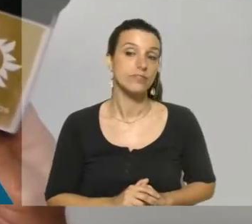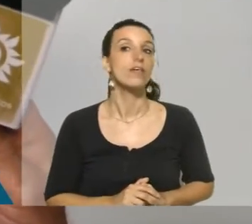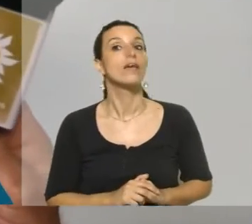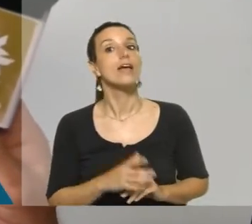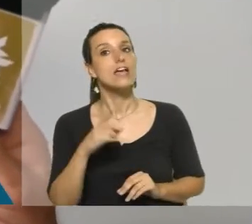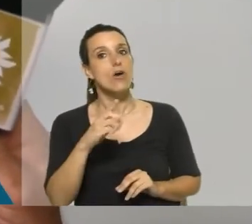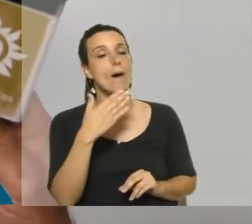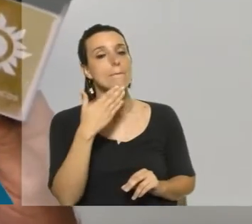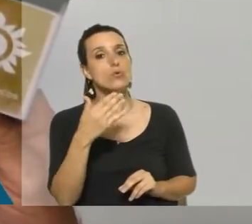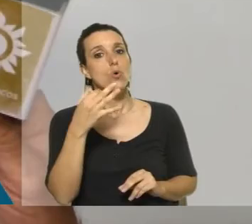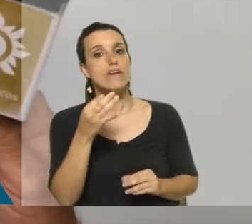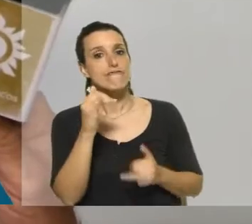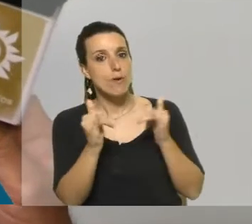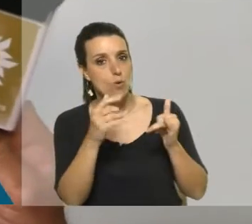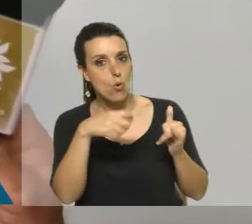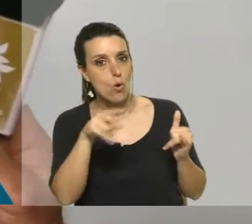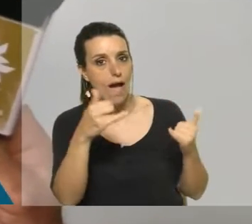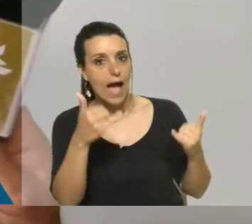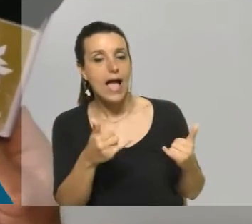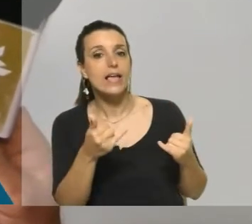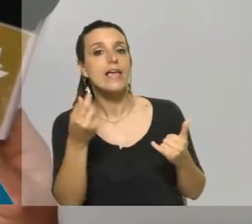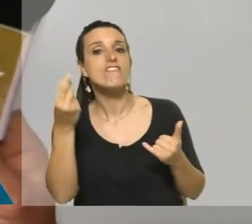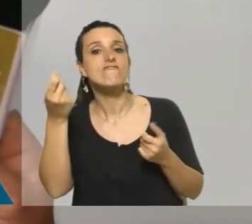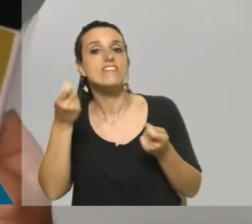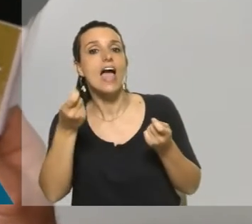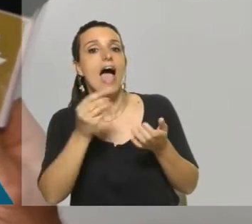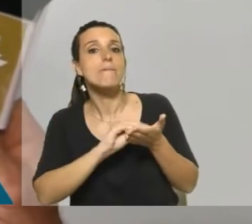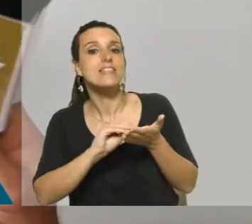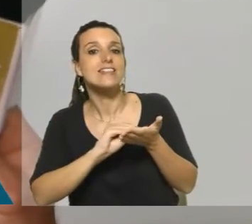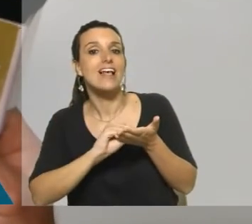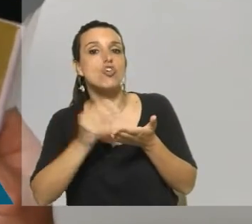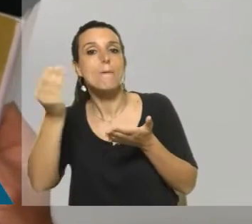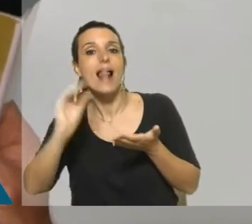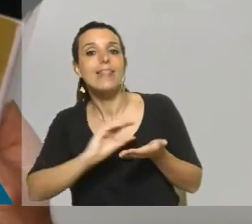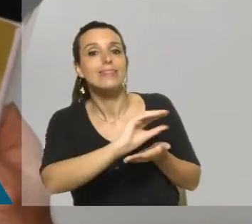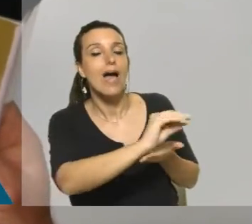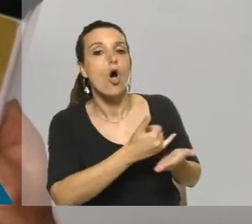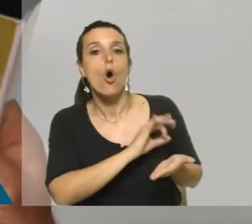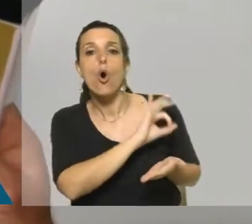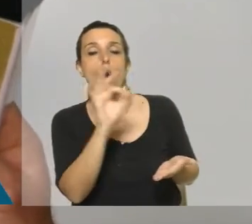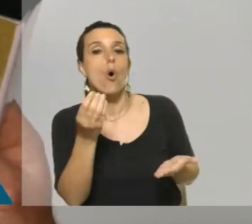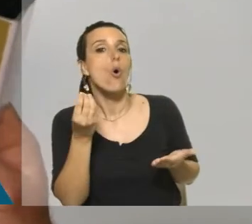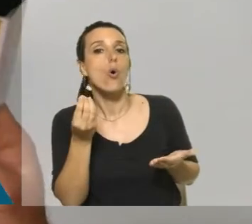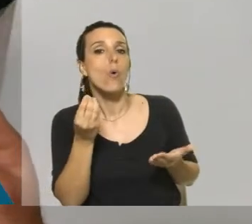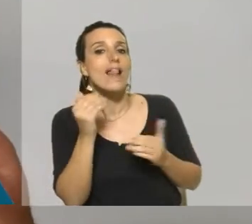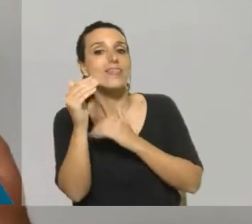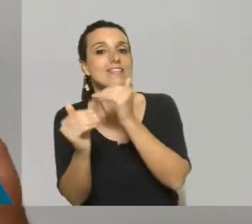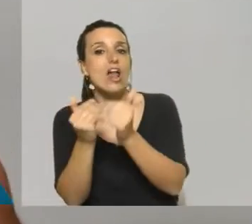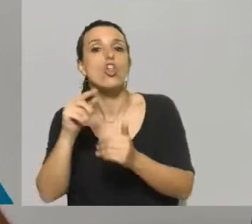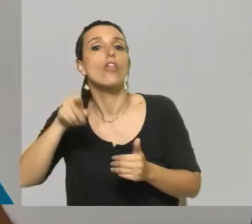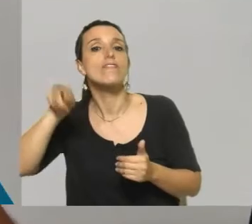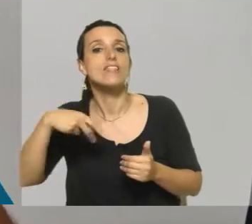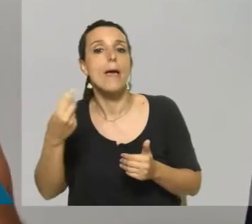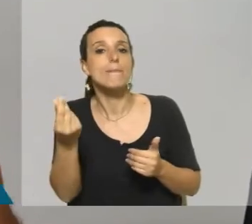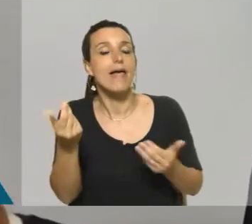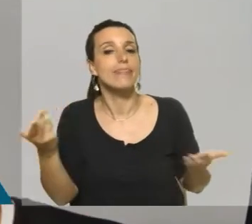y la información que ustedes tienen va a ser un fideicomiso de administración no se sabe si va a ser la corporación nacional para el desarrollo o algún otro